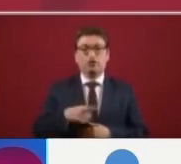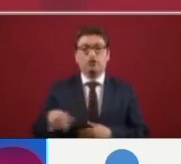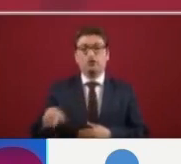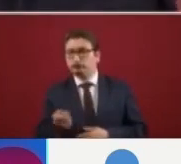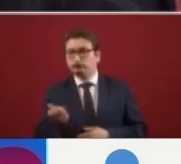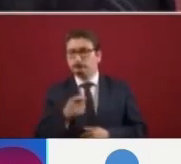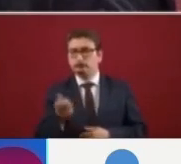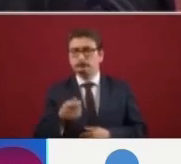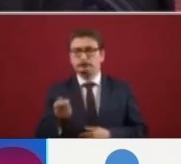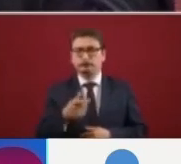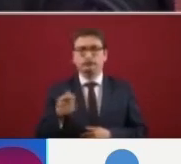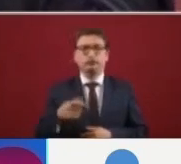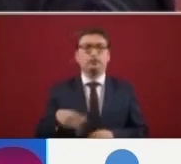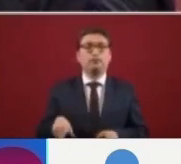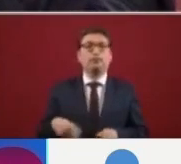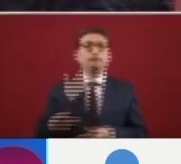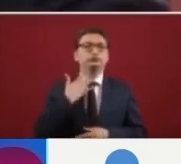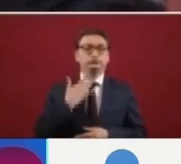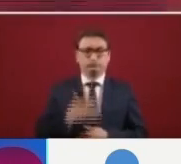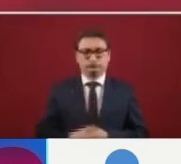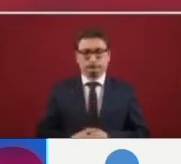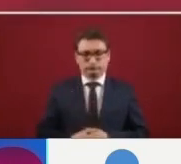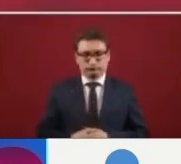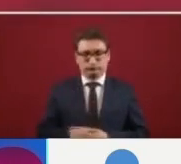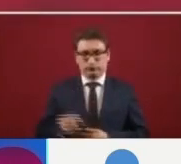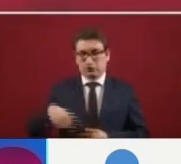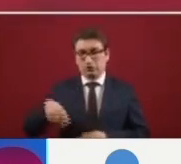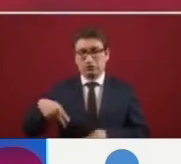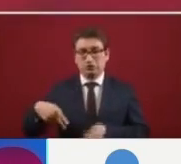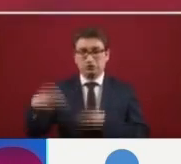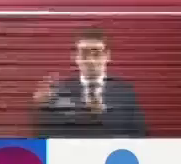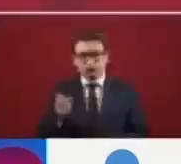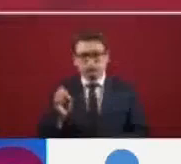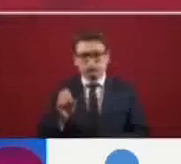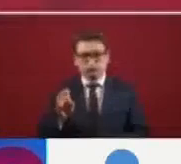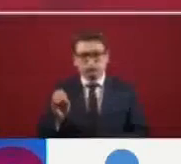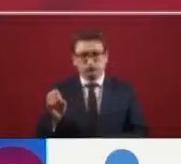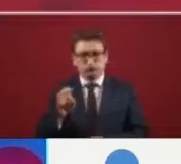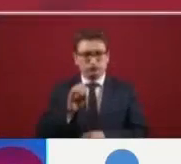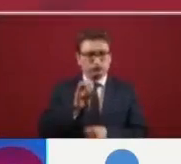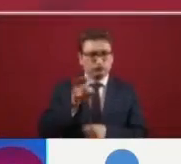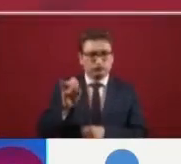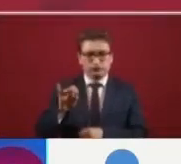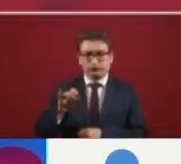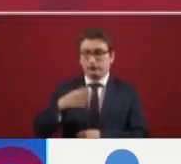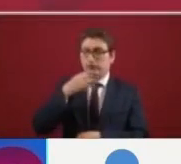foquito, vendiendo gasolina robada, huachicol. Ahí